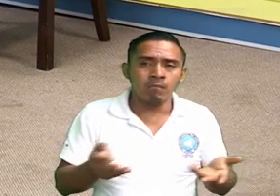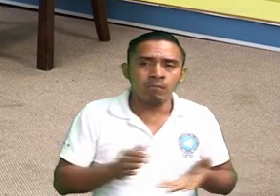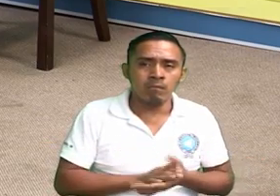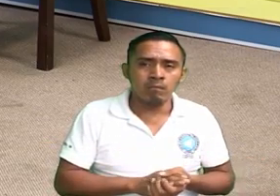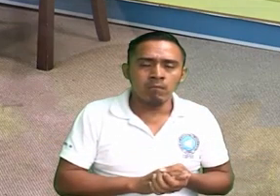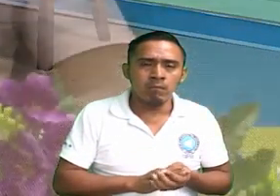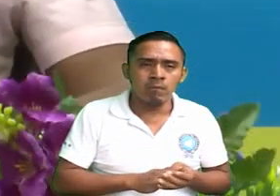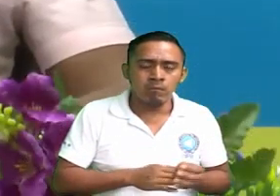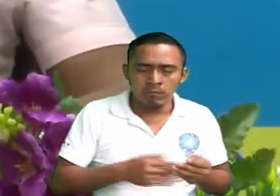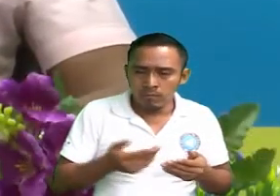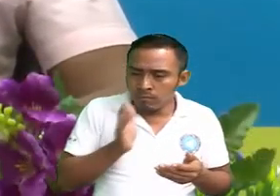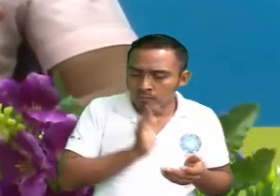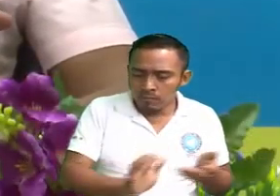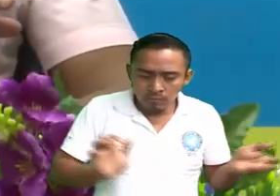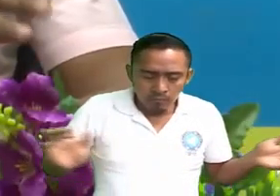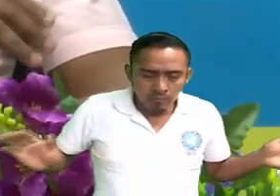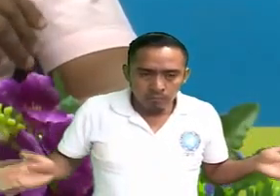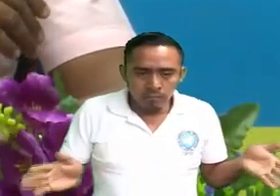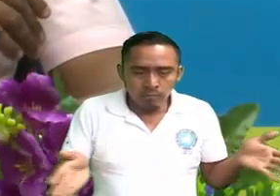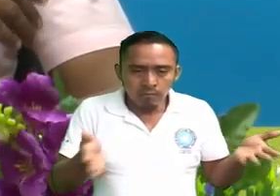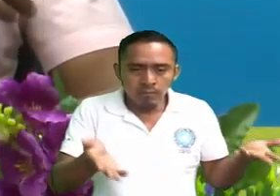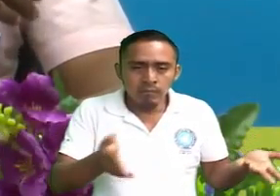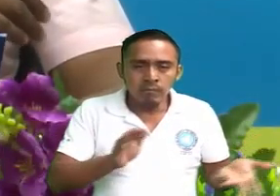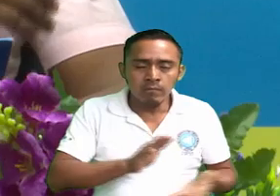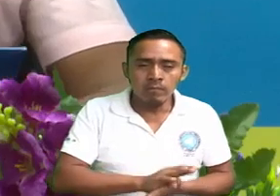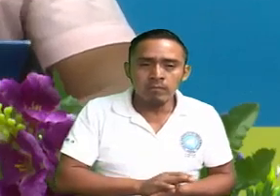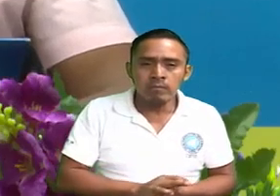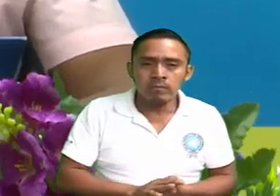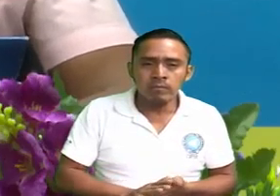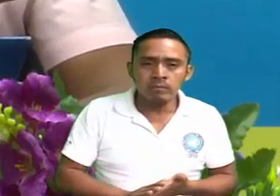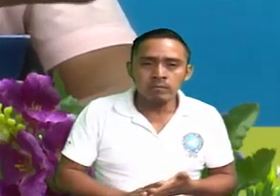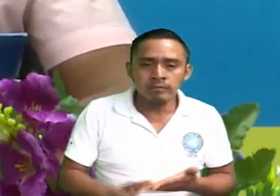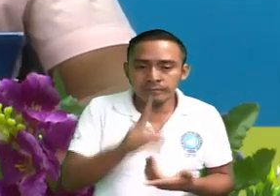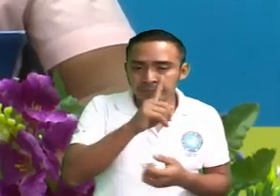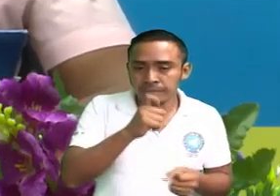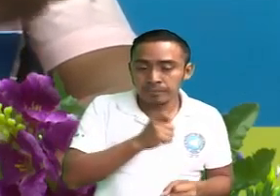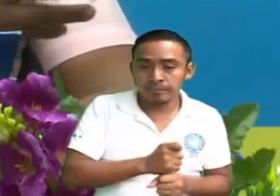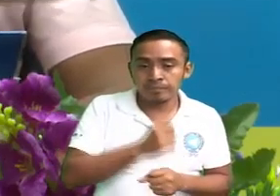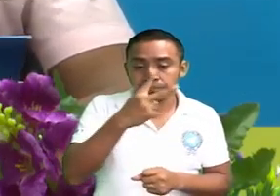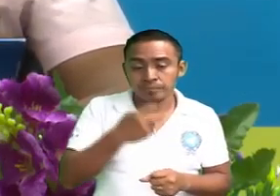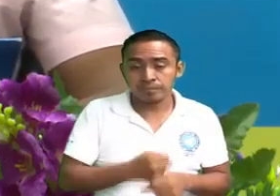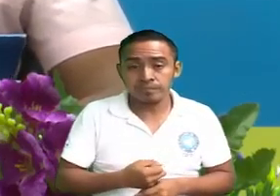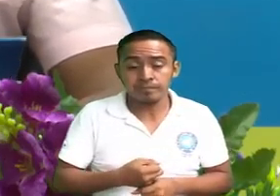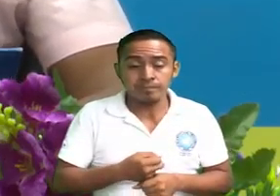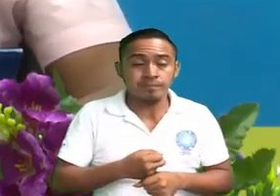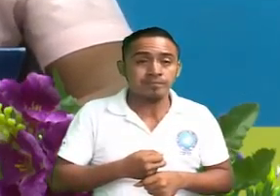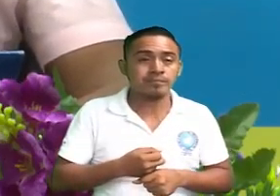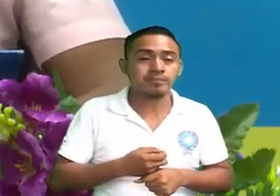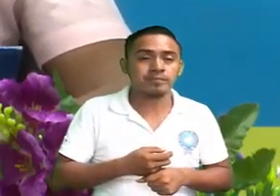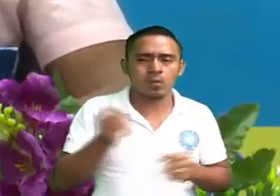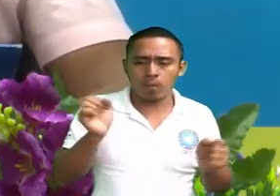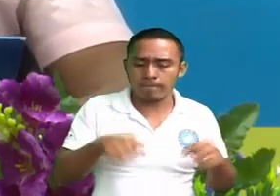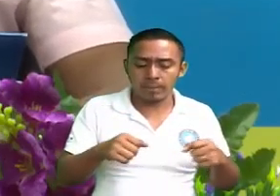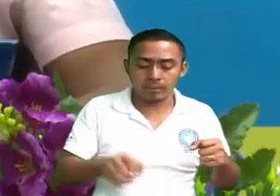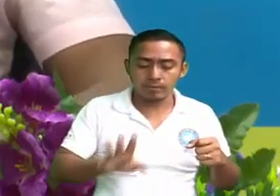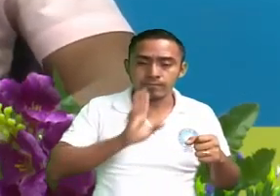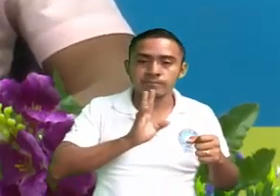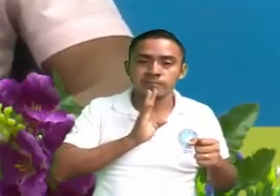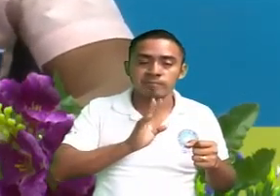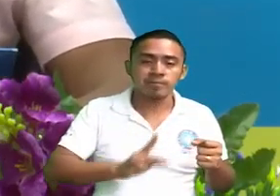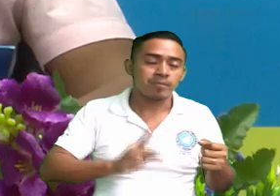que ahí no casi siempre salen. No es un factor determinante. No es un factor determinante para el retraso del